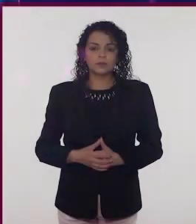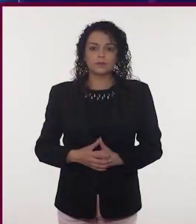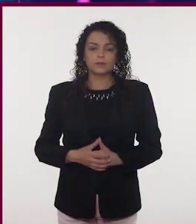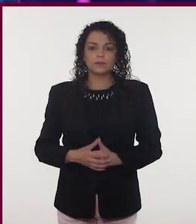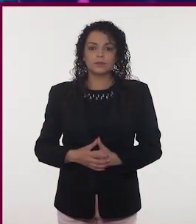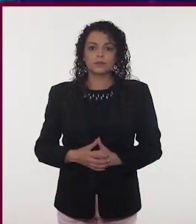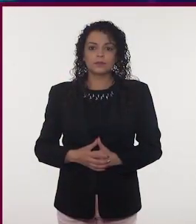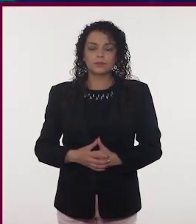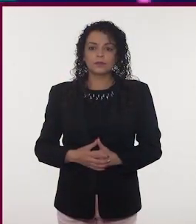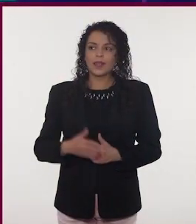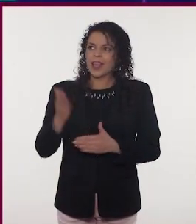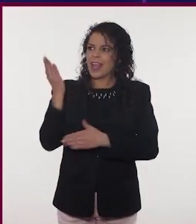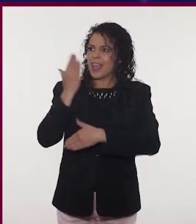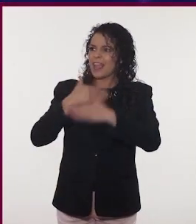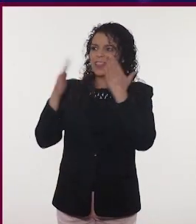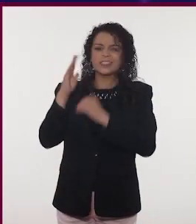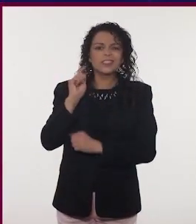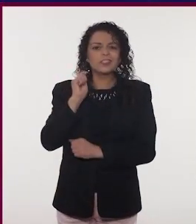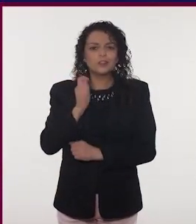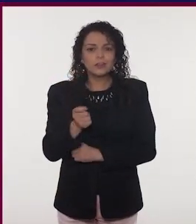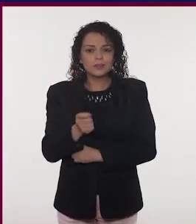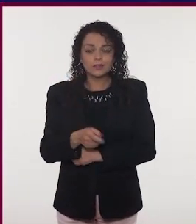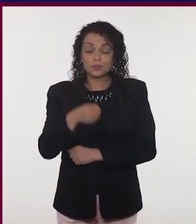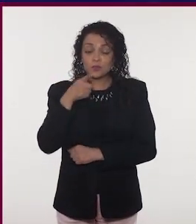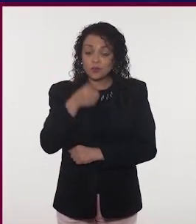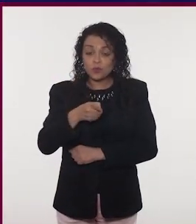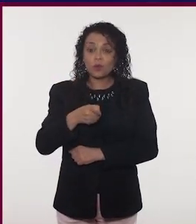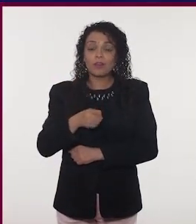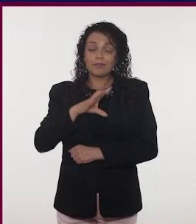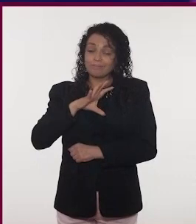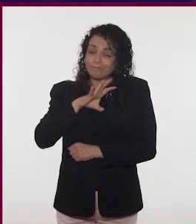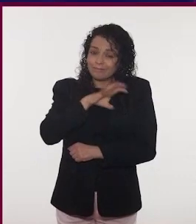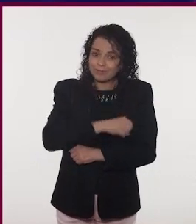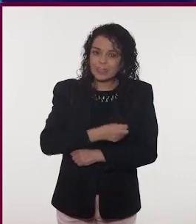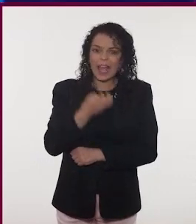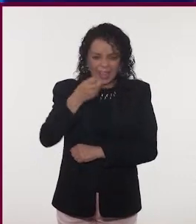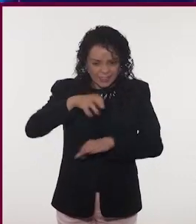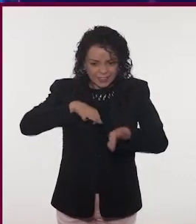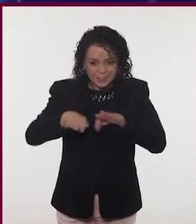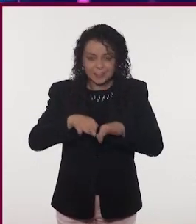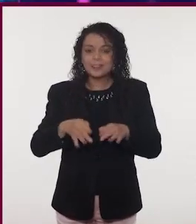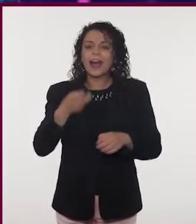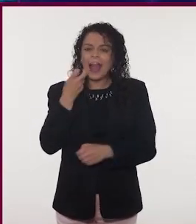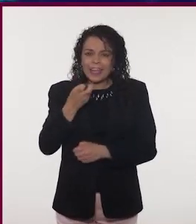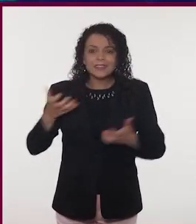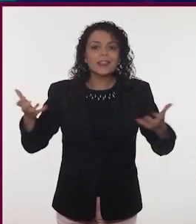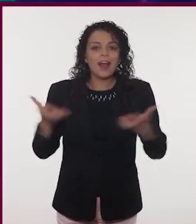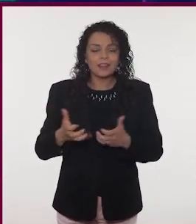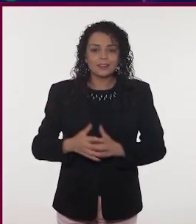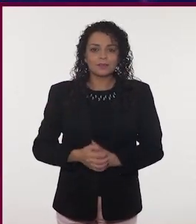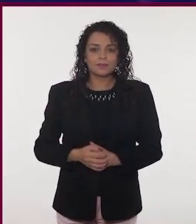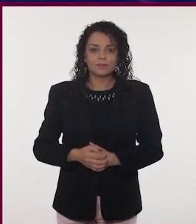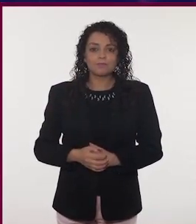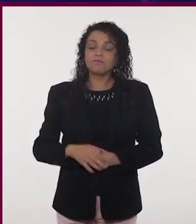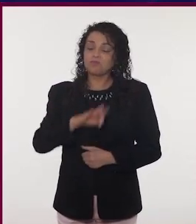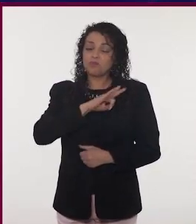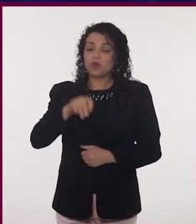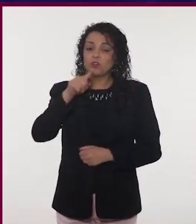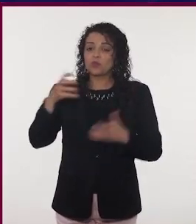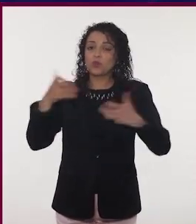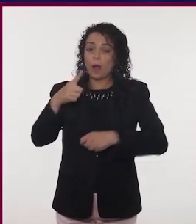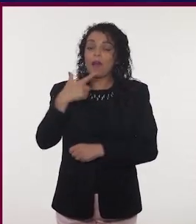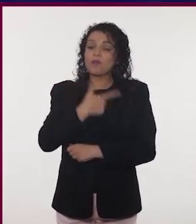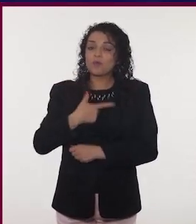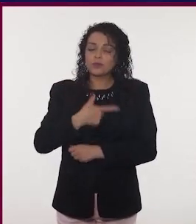El éxito es dedicarte a lo que realmente te apasiona. Es poder hacer lo que te gusta. Tiene